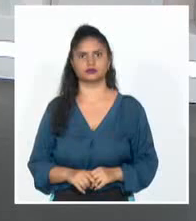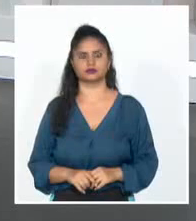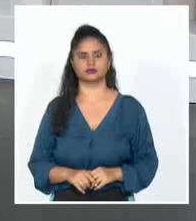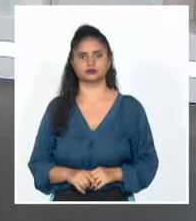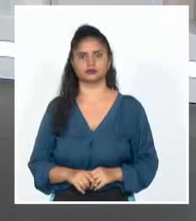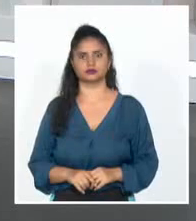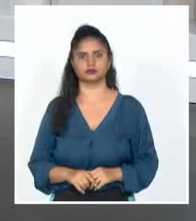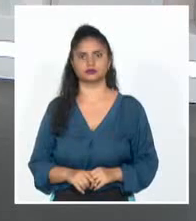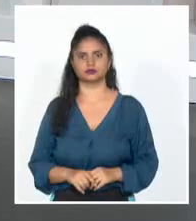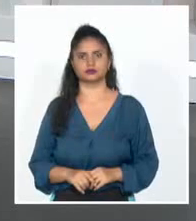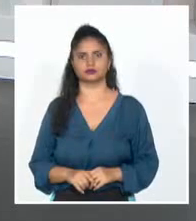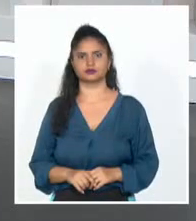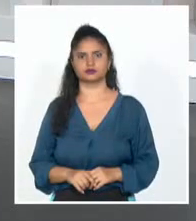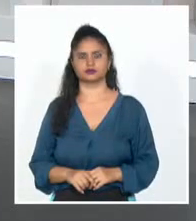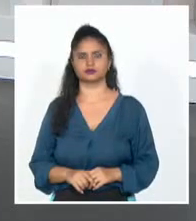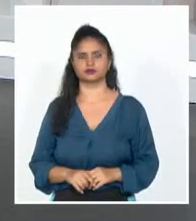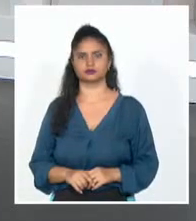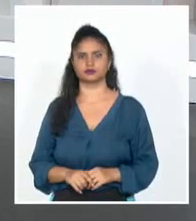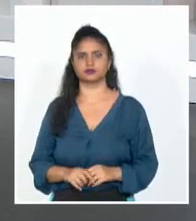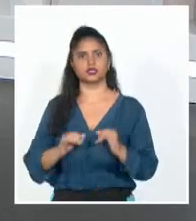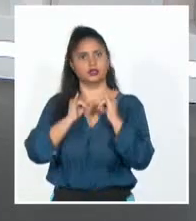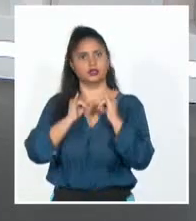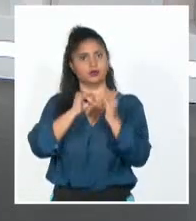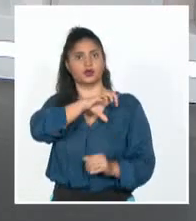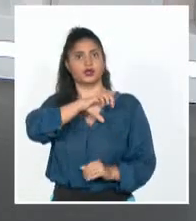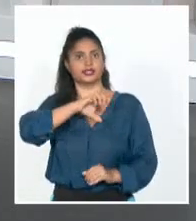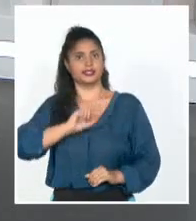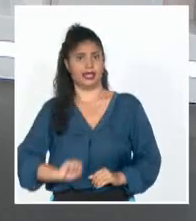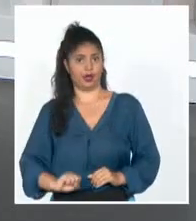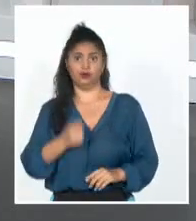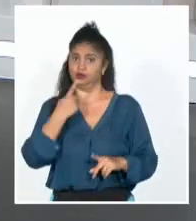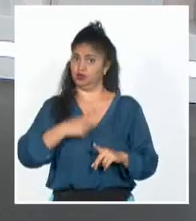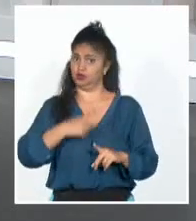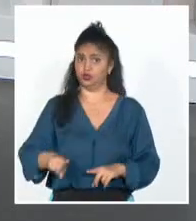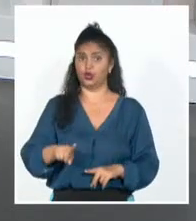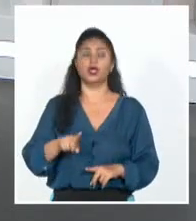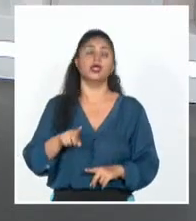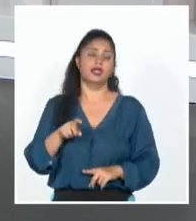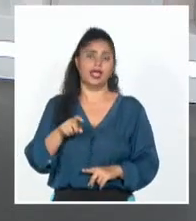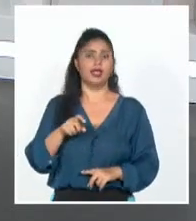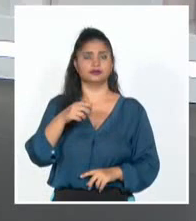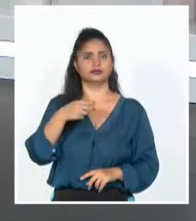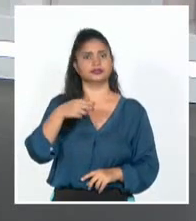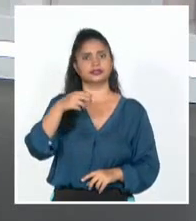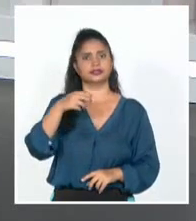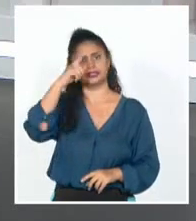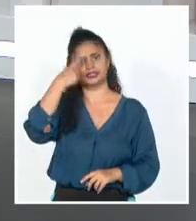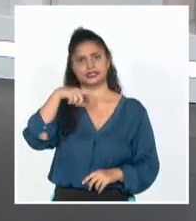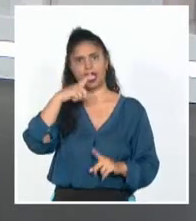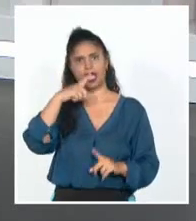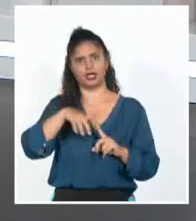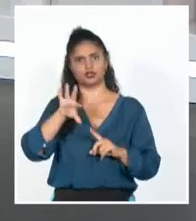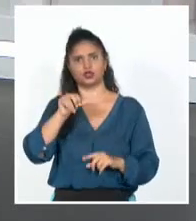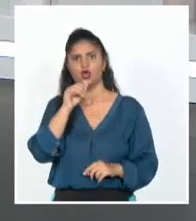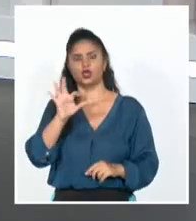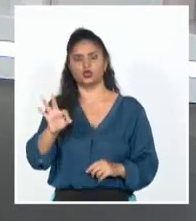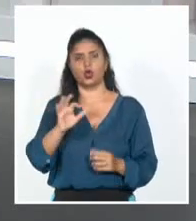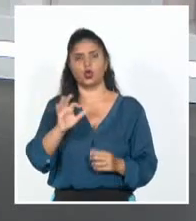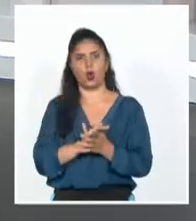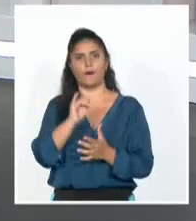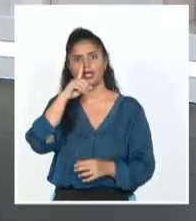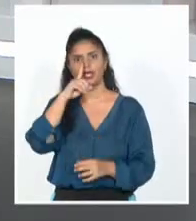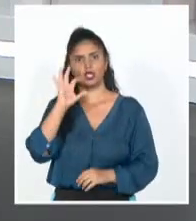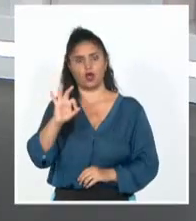se desarrollan competencias es en San Salvador, porque este sábado comenzó en Santo Domingo el tiro en la modalidad de skeet. Cuba compite con